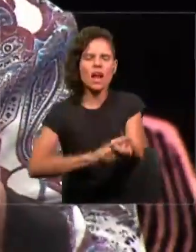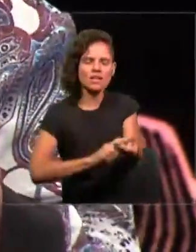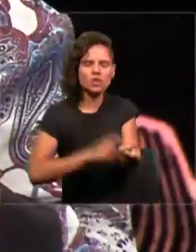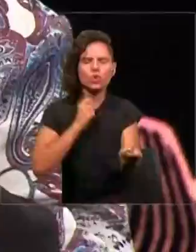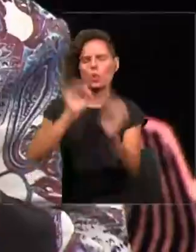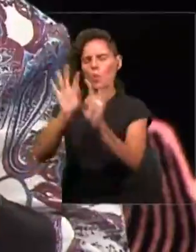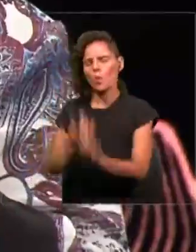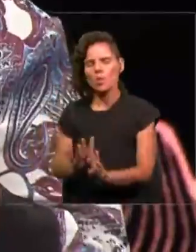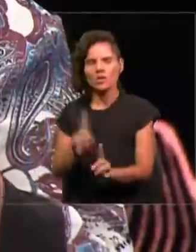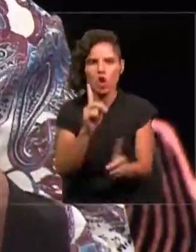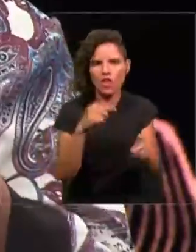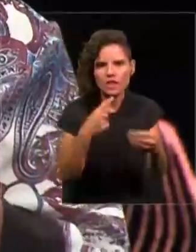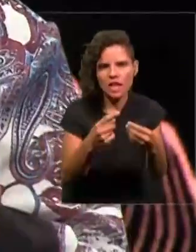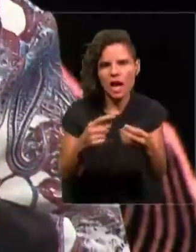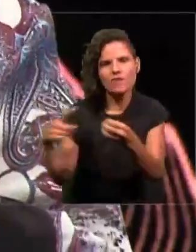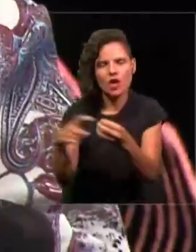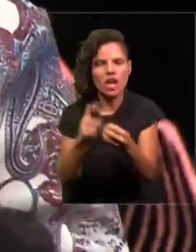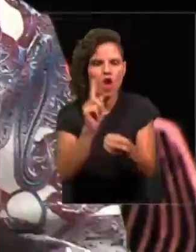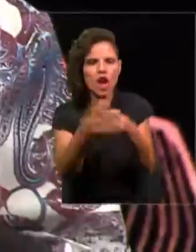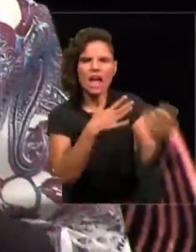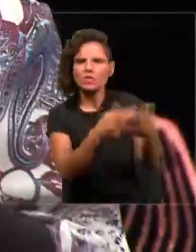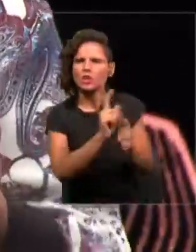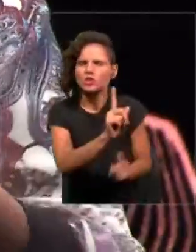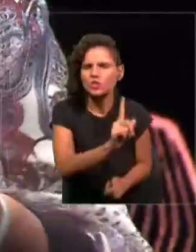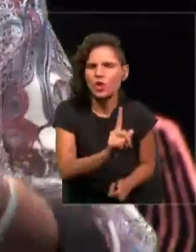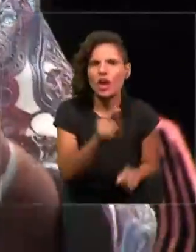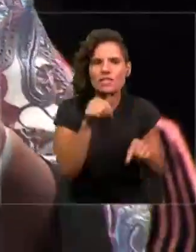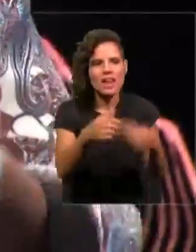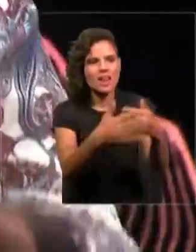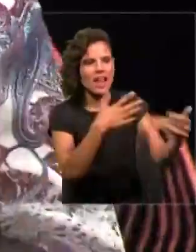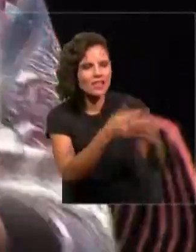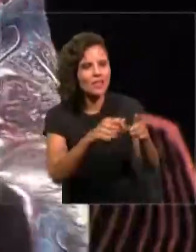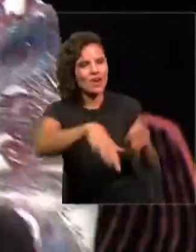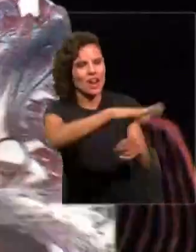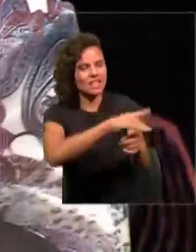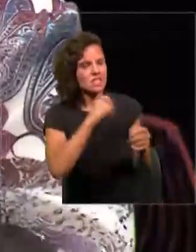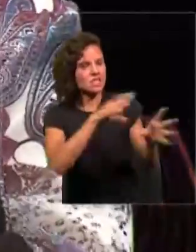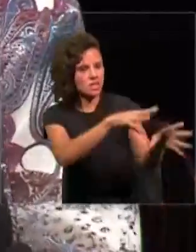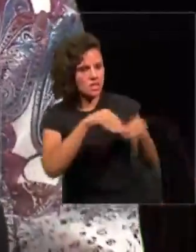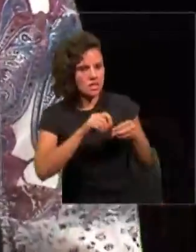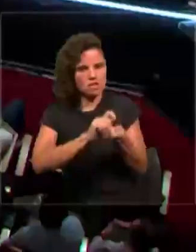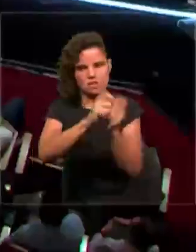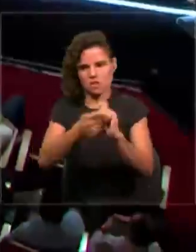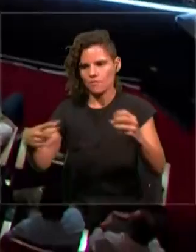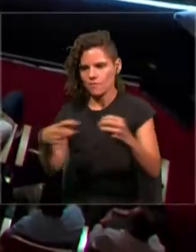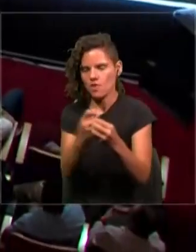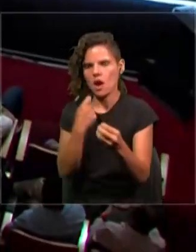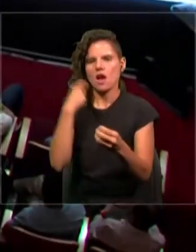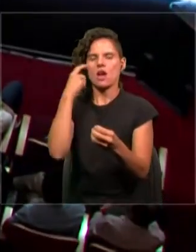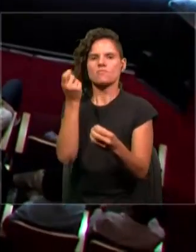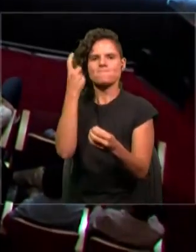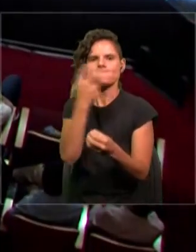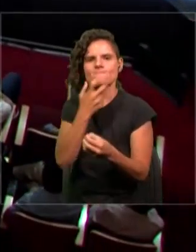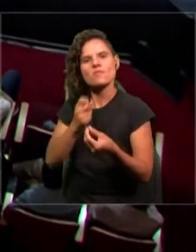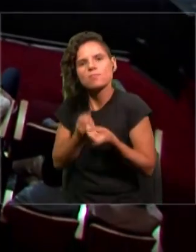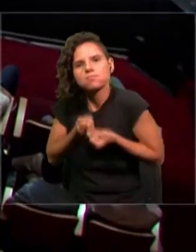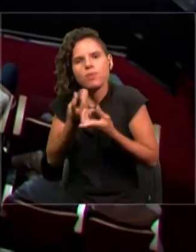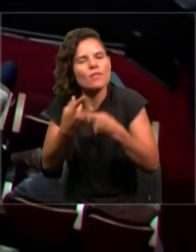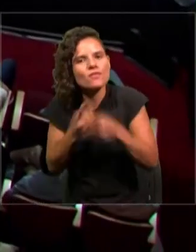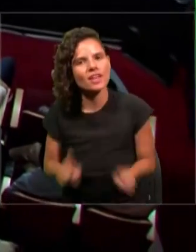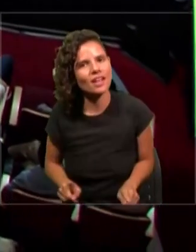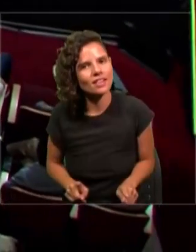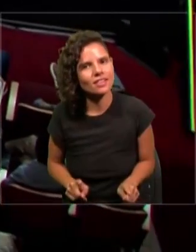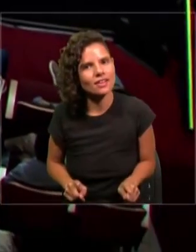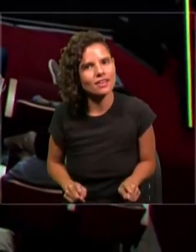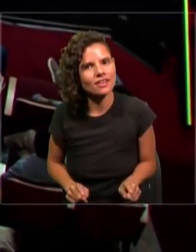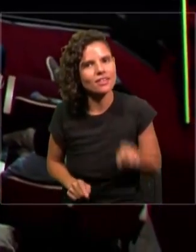Lo dice una reinterpretación del lenguaje que hace la biología. Por lo tanto, fíjense